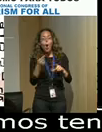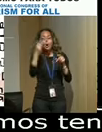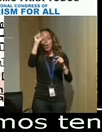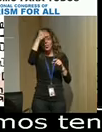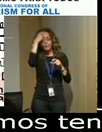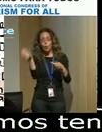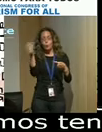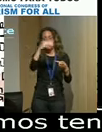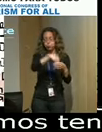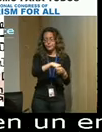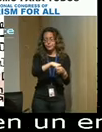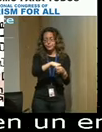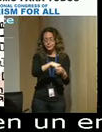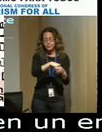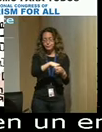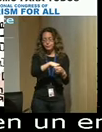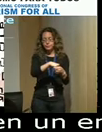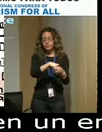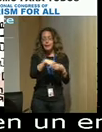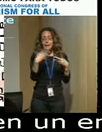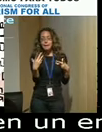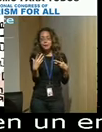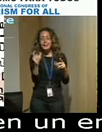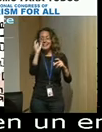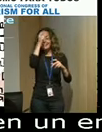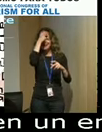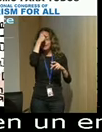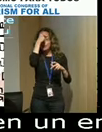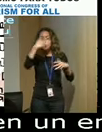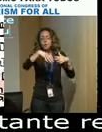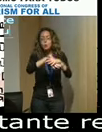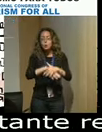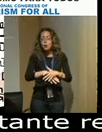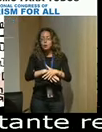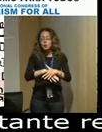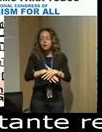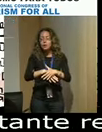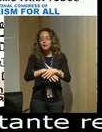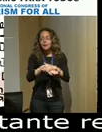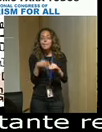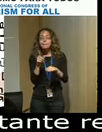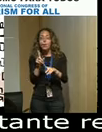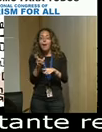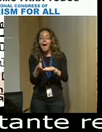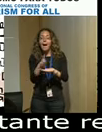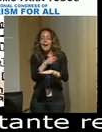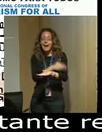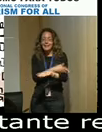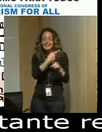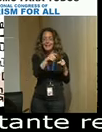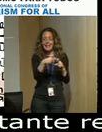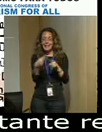verdad. Vamos a desgastar el término inclusión antes de realmente haber introducido elementos. Nosotros en la